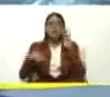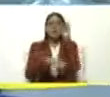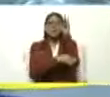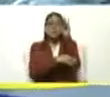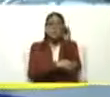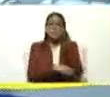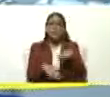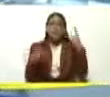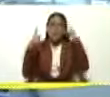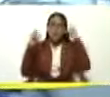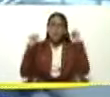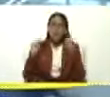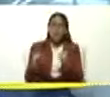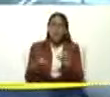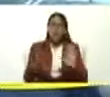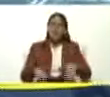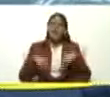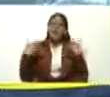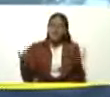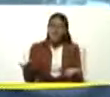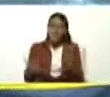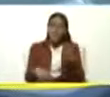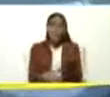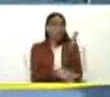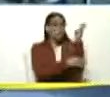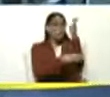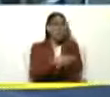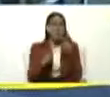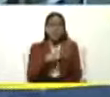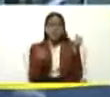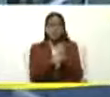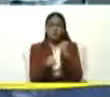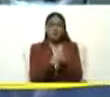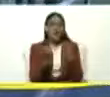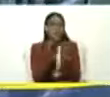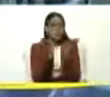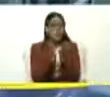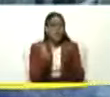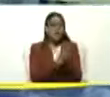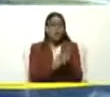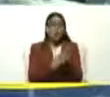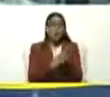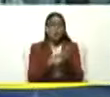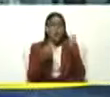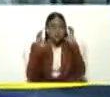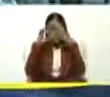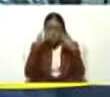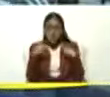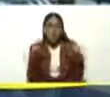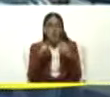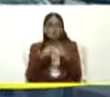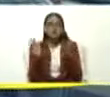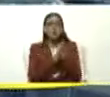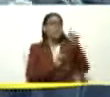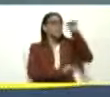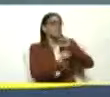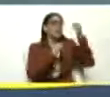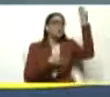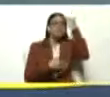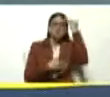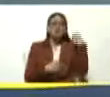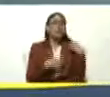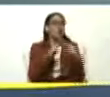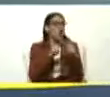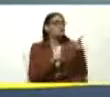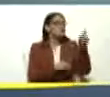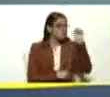profesional, de modo tal que ellos en sus espacios profesionales, en el sector industrial, tengan las medidas de prevención y de conocimiento que son